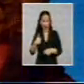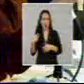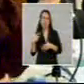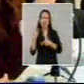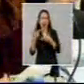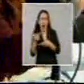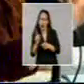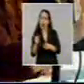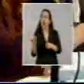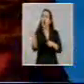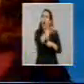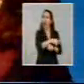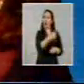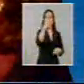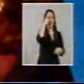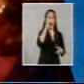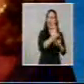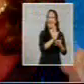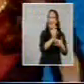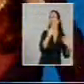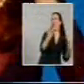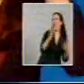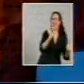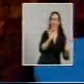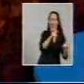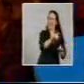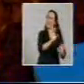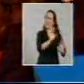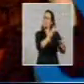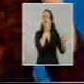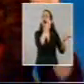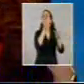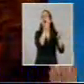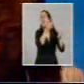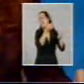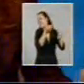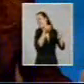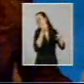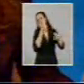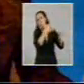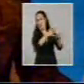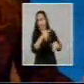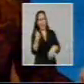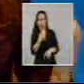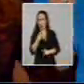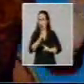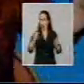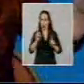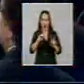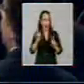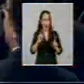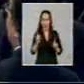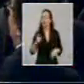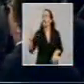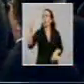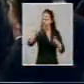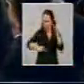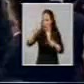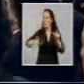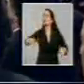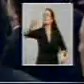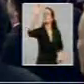que no quieren reconocer. Yo no soy así, pero la gente sabe, los compatriotas